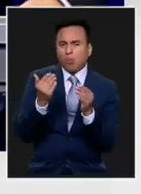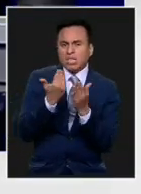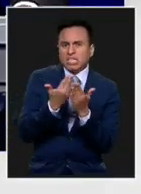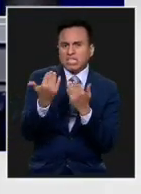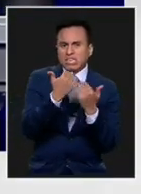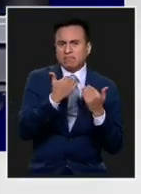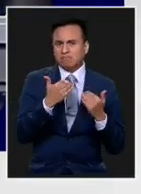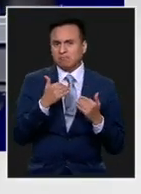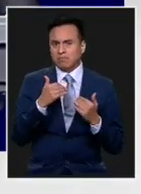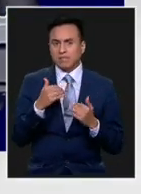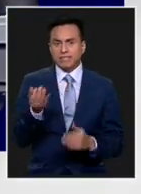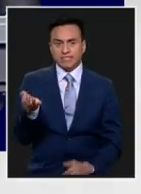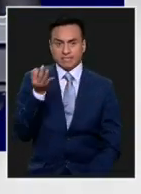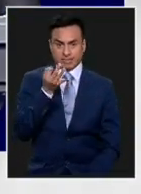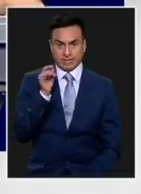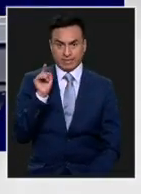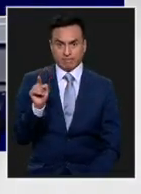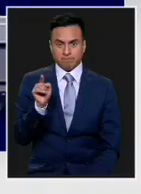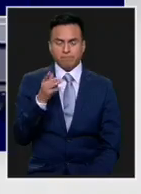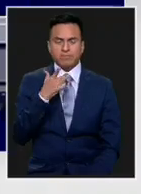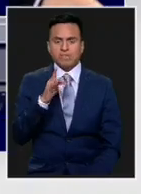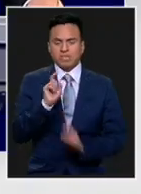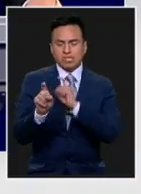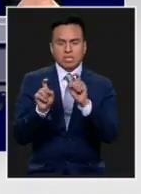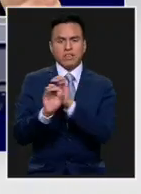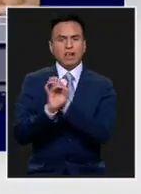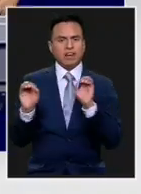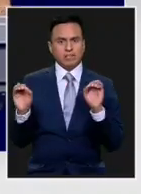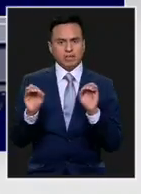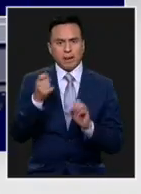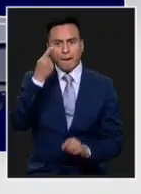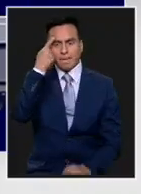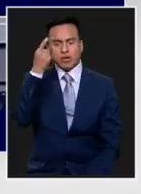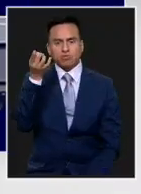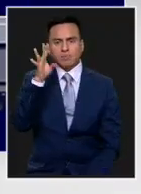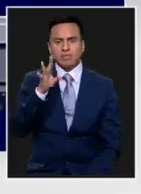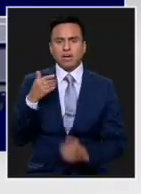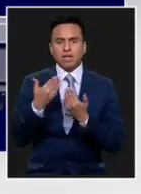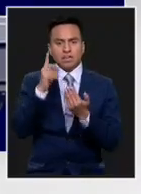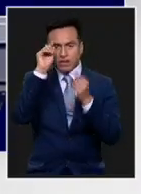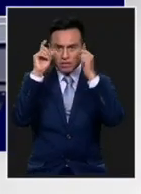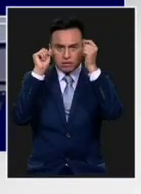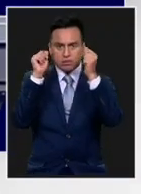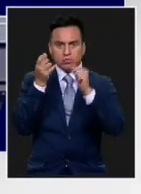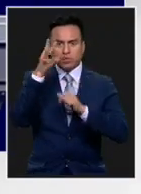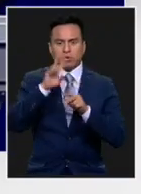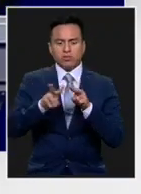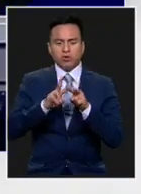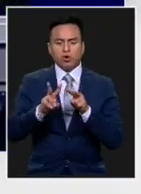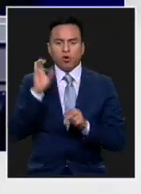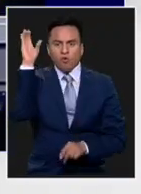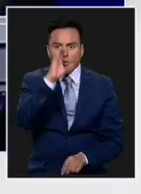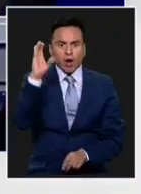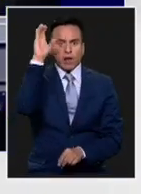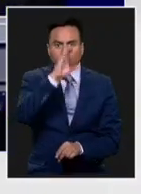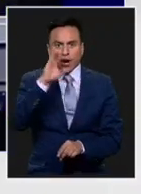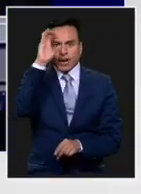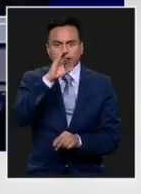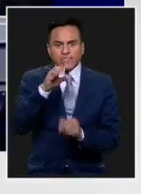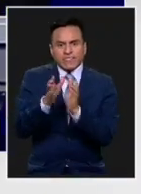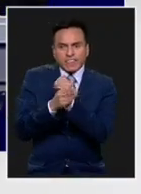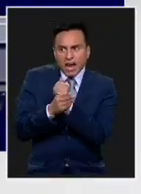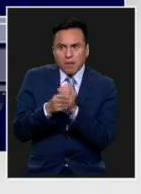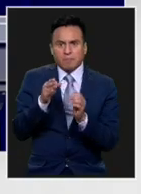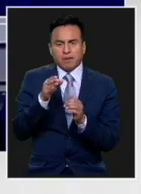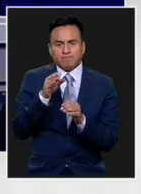etcétera, decir que él venía y que no criticaba a nadie, pero solo daba ideas. Y lo único que ha hecho es buscar una trampa